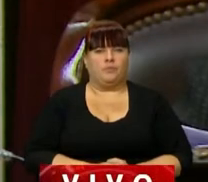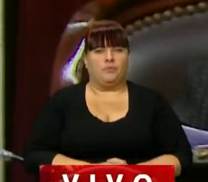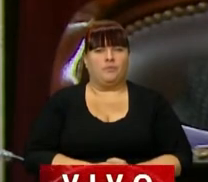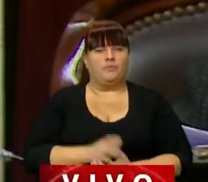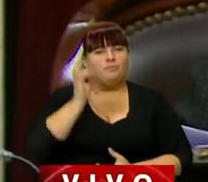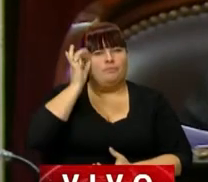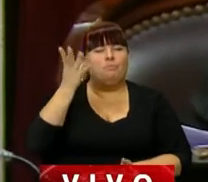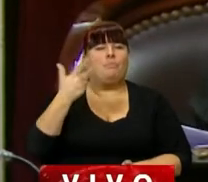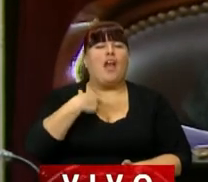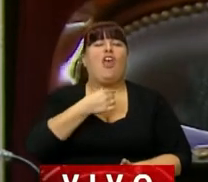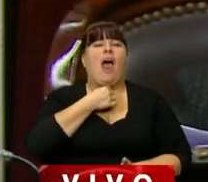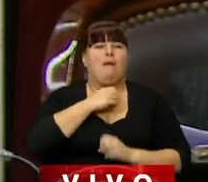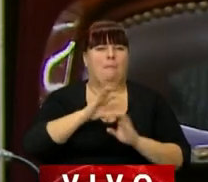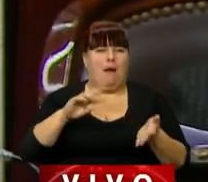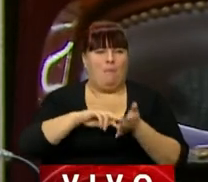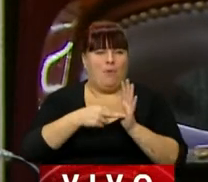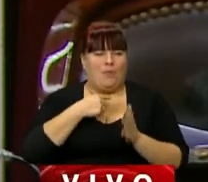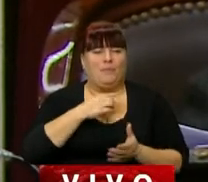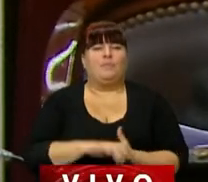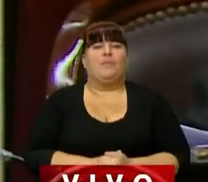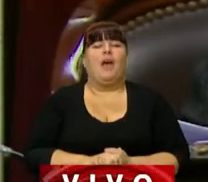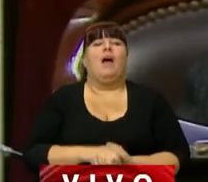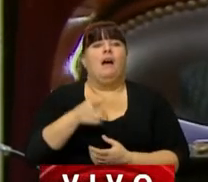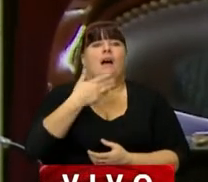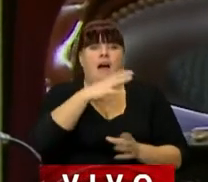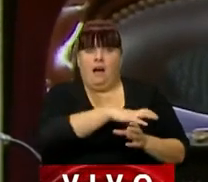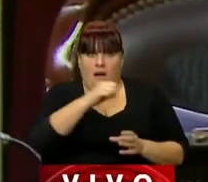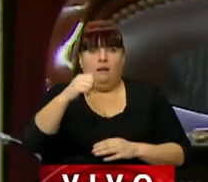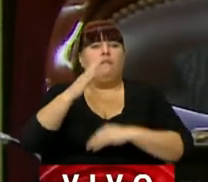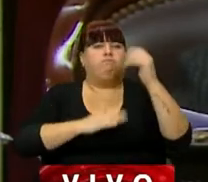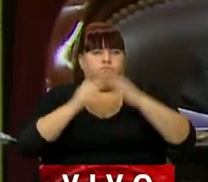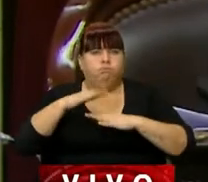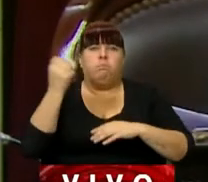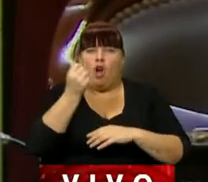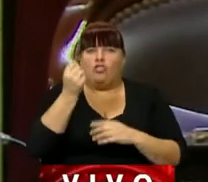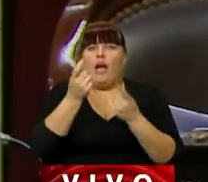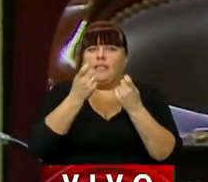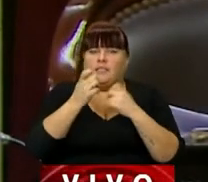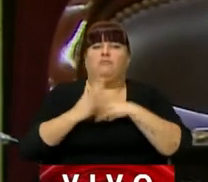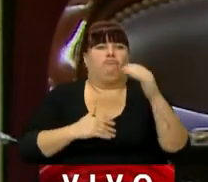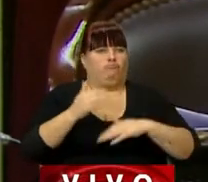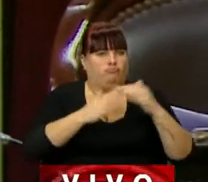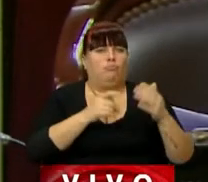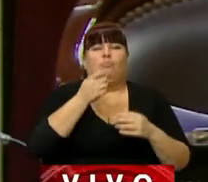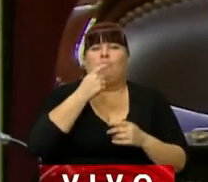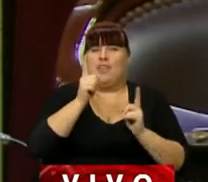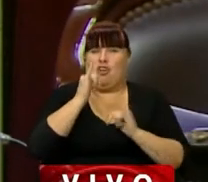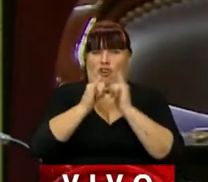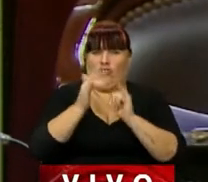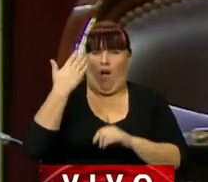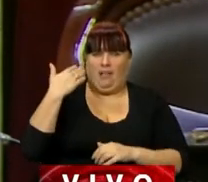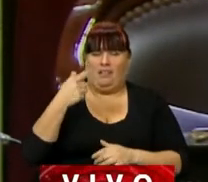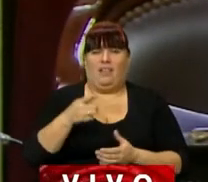Sí, estoy mal de la garganta. Se pudieron hacer muchísimas obras necesarias, obras, como